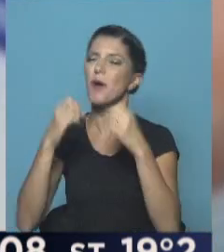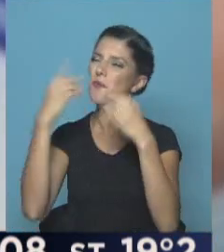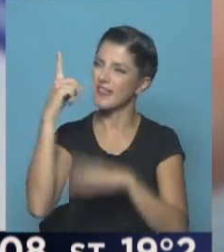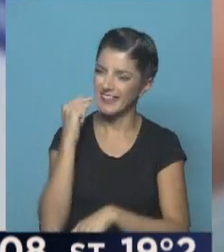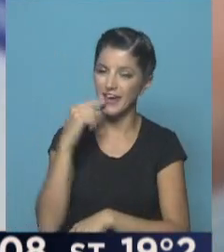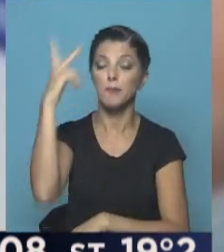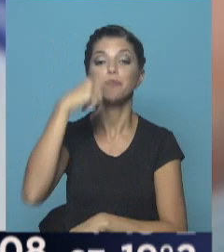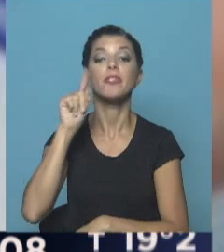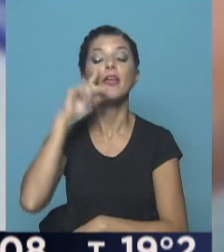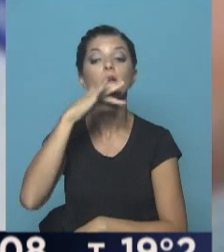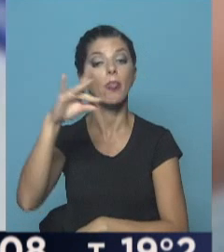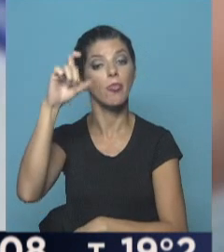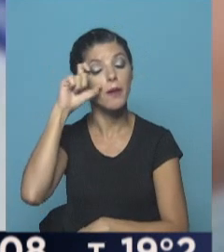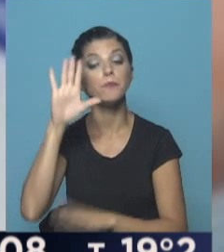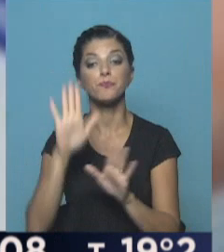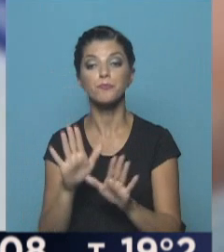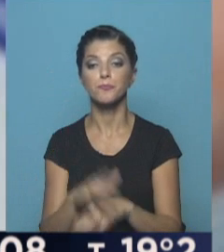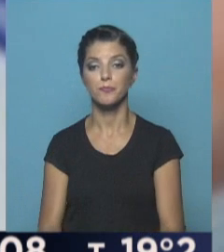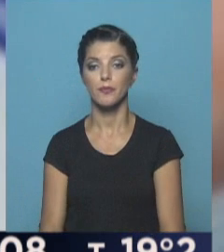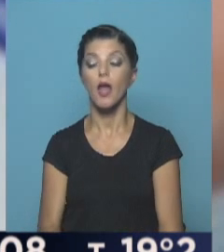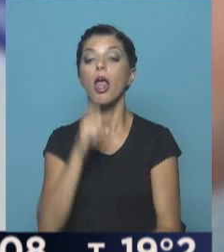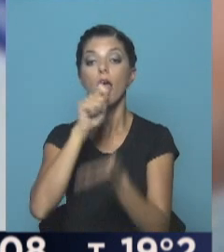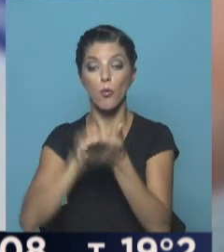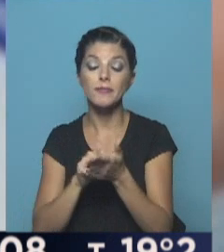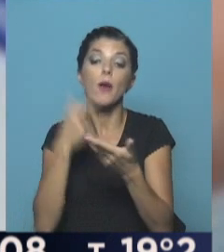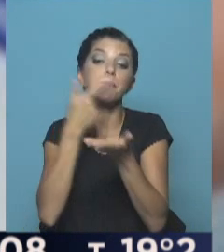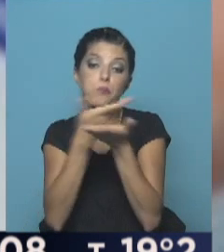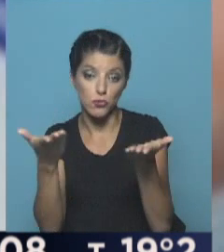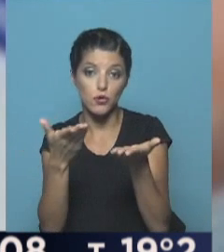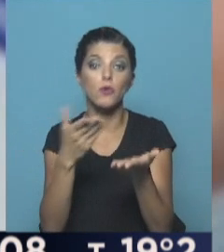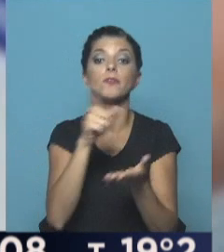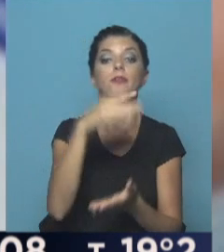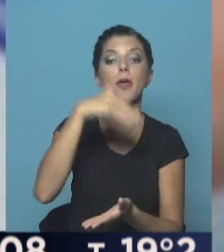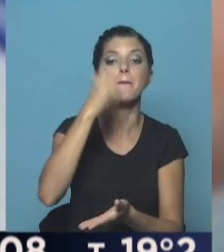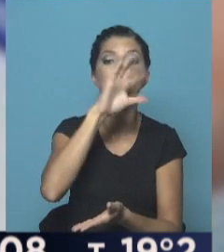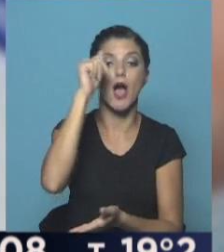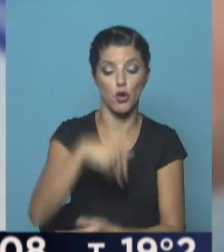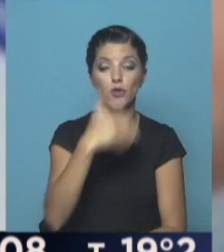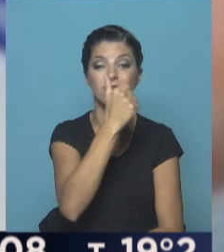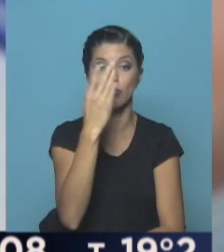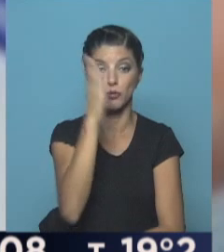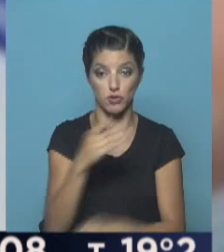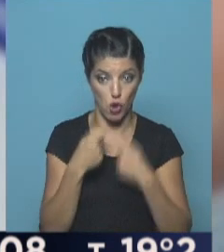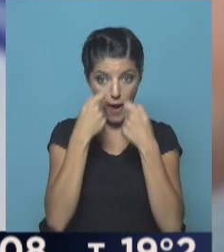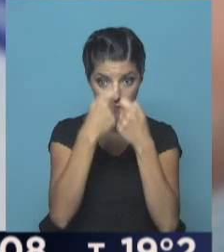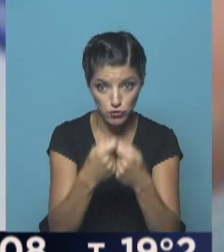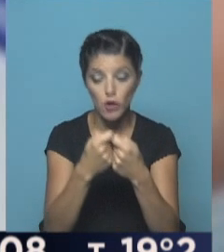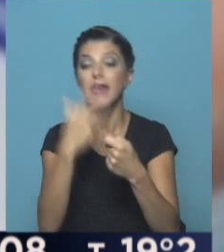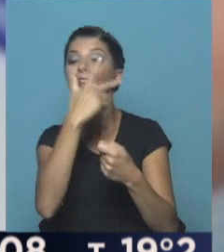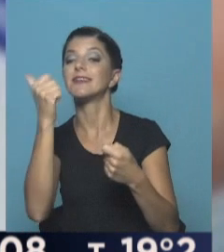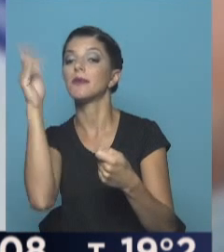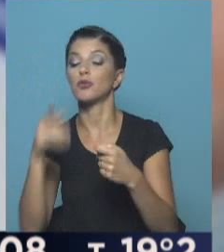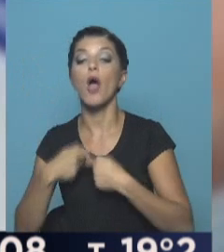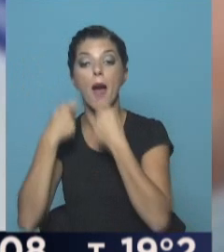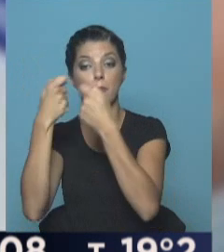Bueno, la encuesta, según se dio a conocer, Macron obtuvo mejor imagen, el 64% a favor de Macron y